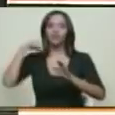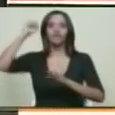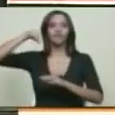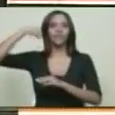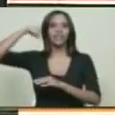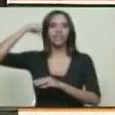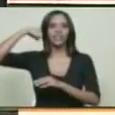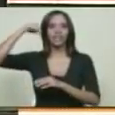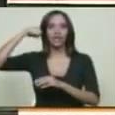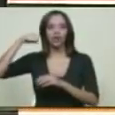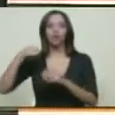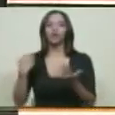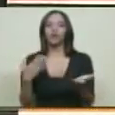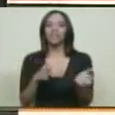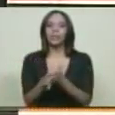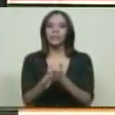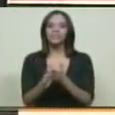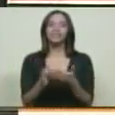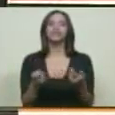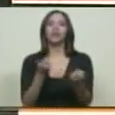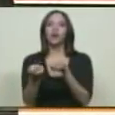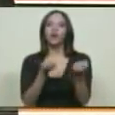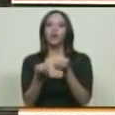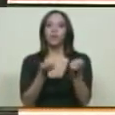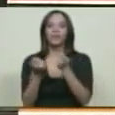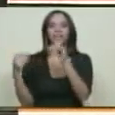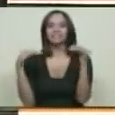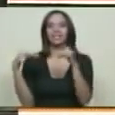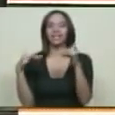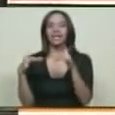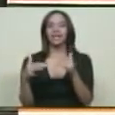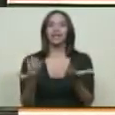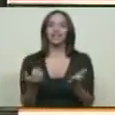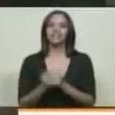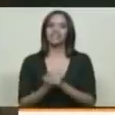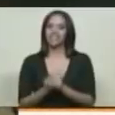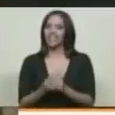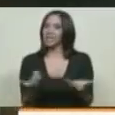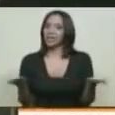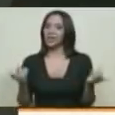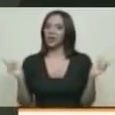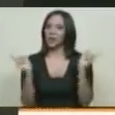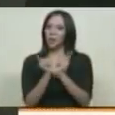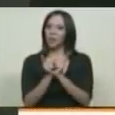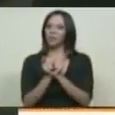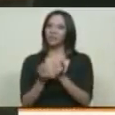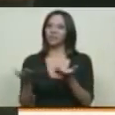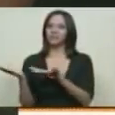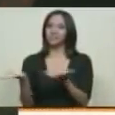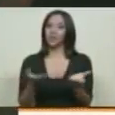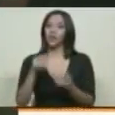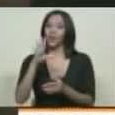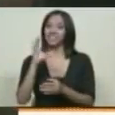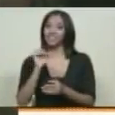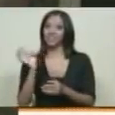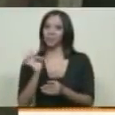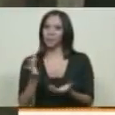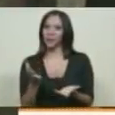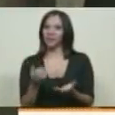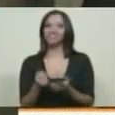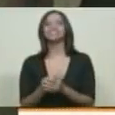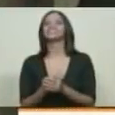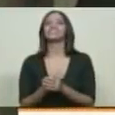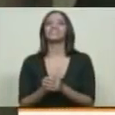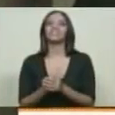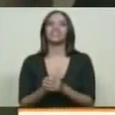está pasando en el ámbito económico, en esa guerra multidimensional. Así que, sin más cuentos, sin más chistes, uno le vale 50, los dos le valen 100 para que todos colaboren.